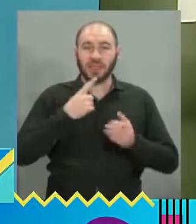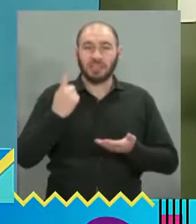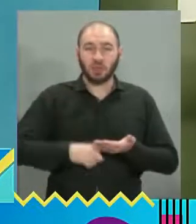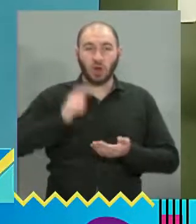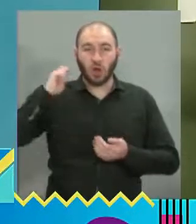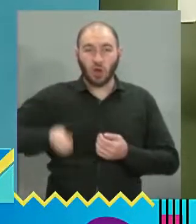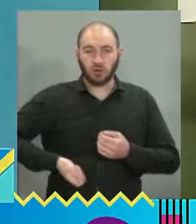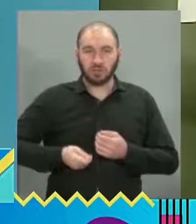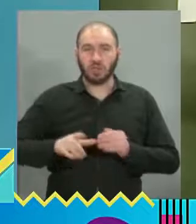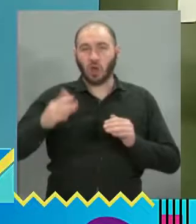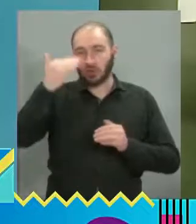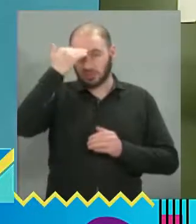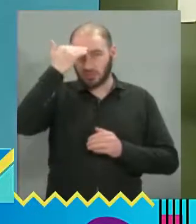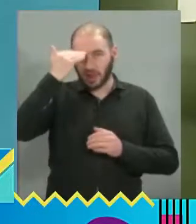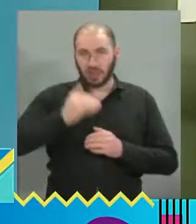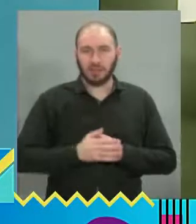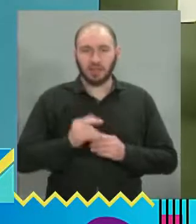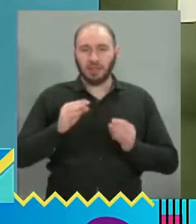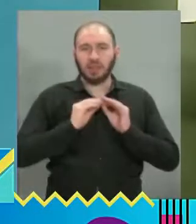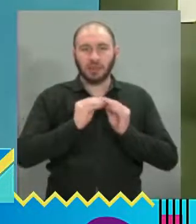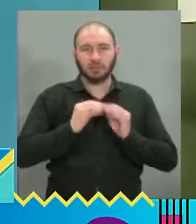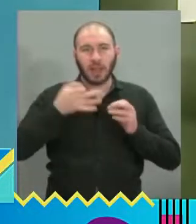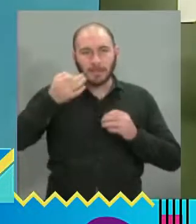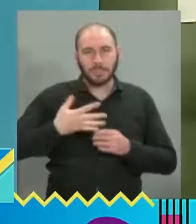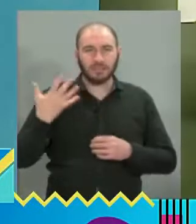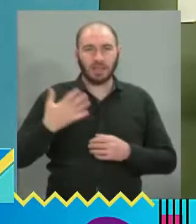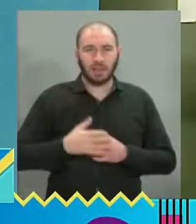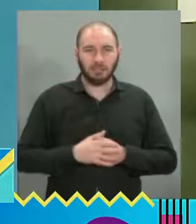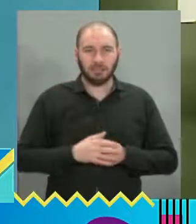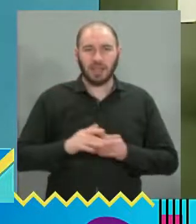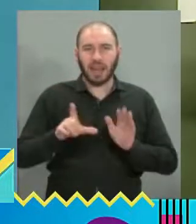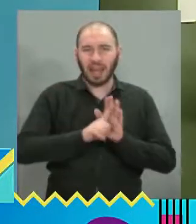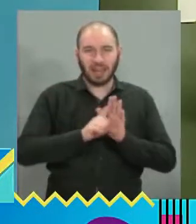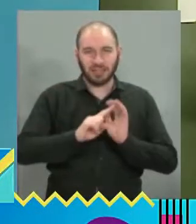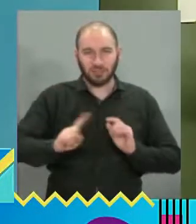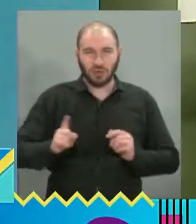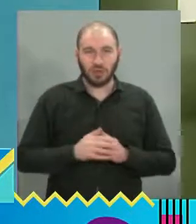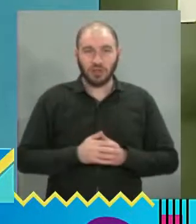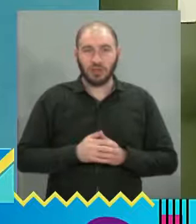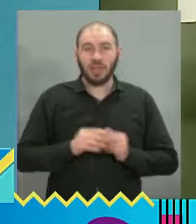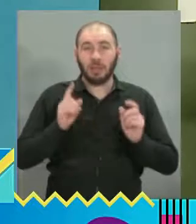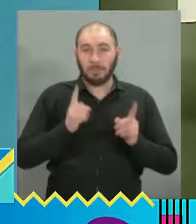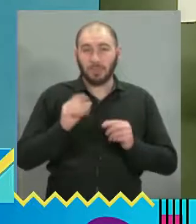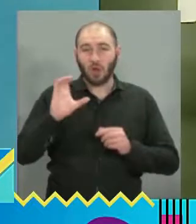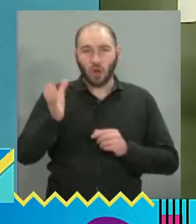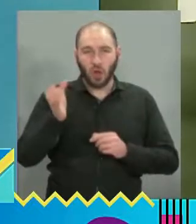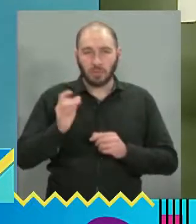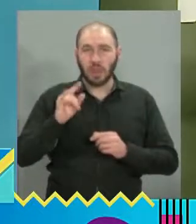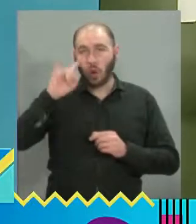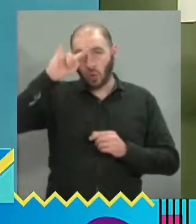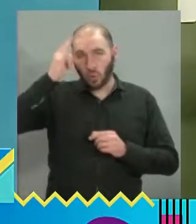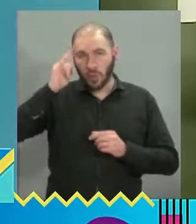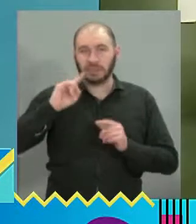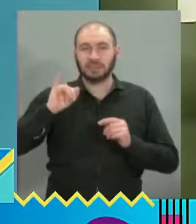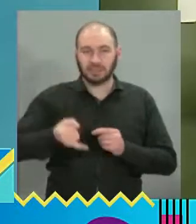del Tribunal Constitucional, ¿sí? No fue una discusión específicamente legislativa. El mismo caso de Colombia, y Uruguay sí